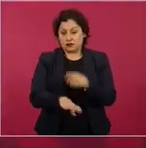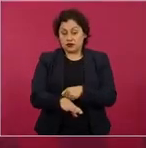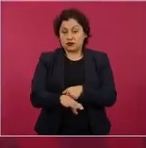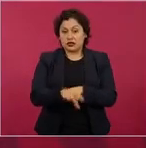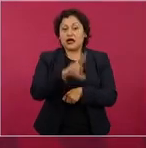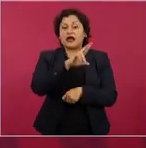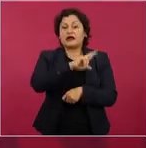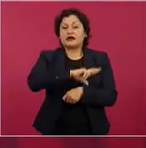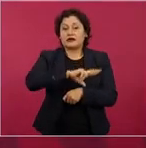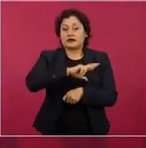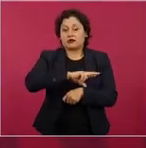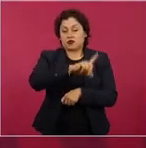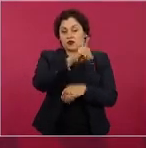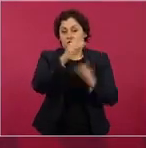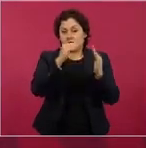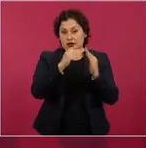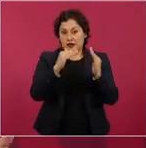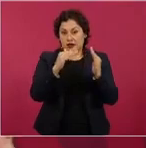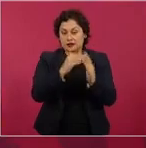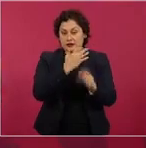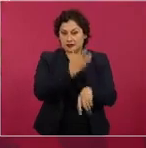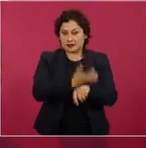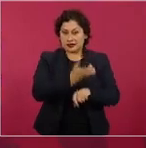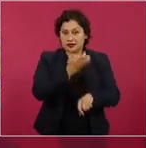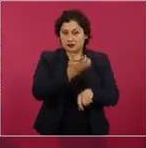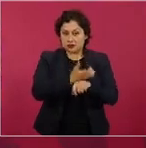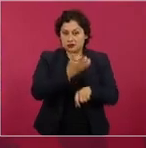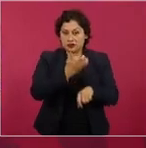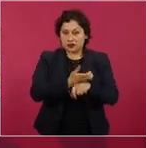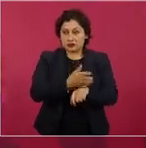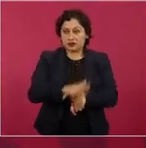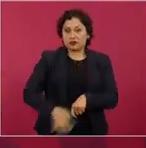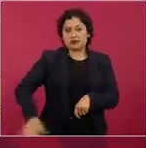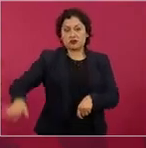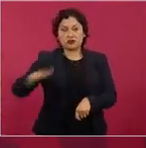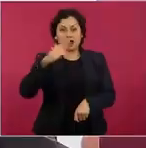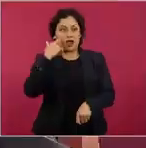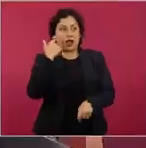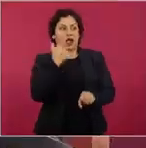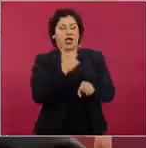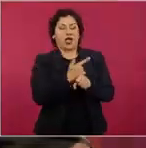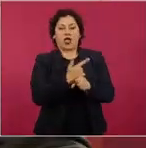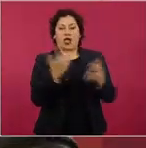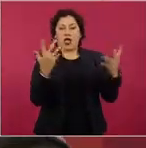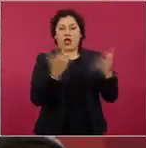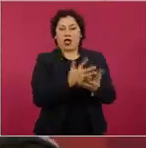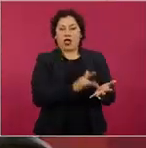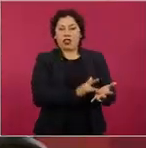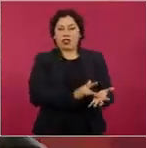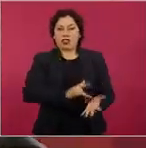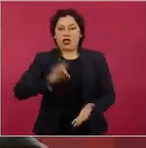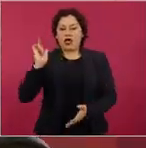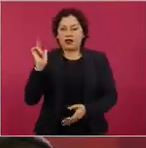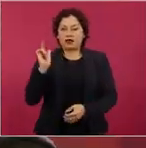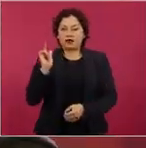Houston? El escándalo, como 2 o 3 días,